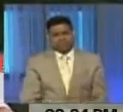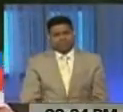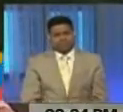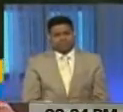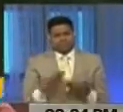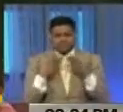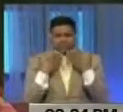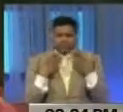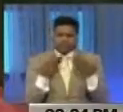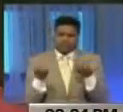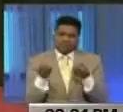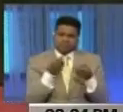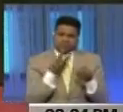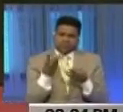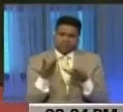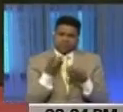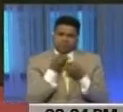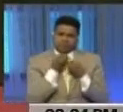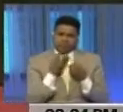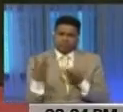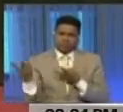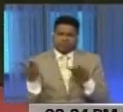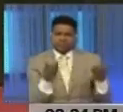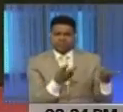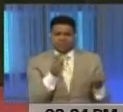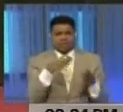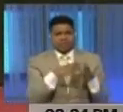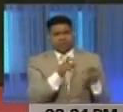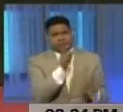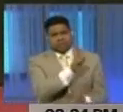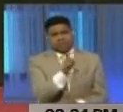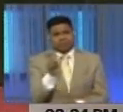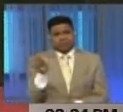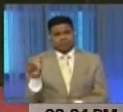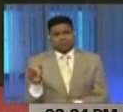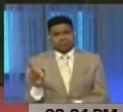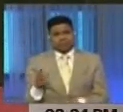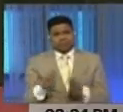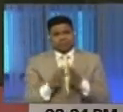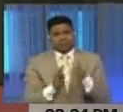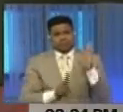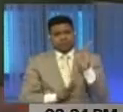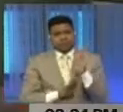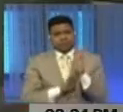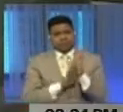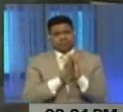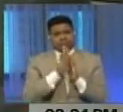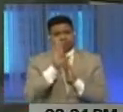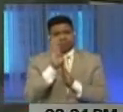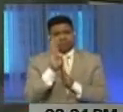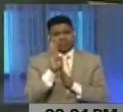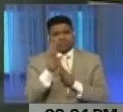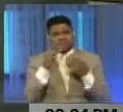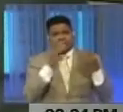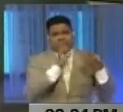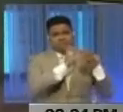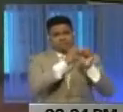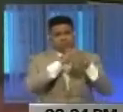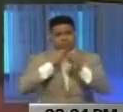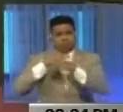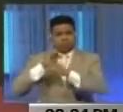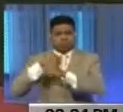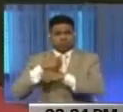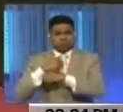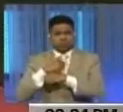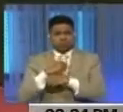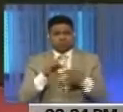damos la gran bienvenida a todos a este acto con motivo de los avances y la consolidación del motor minería de la